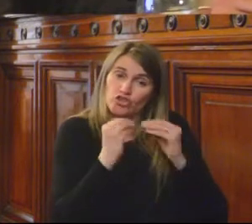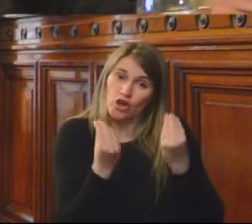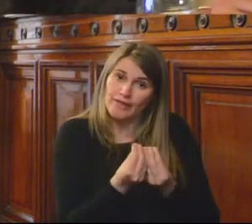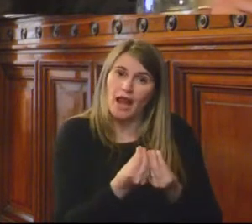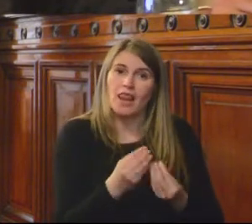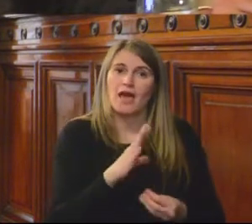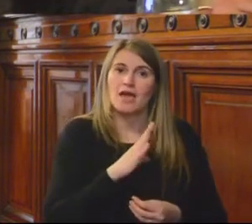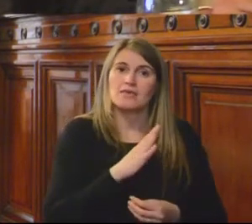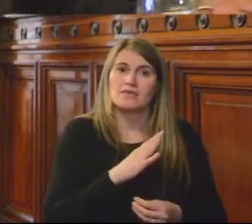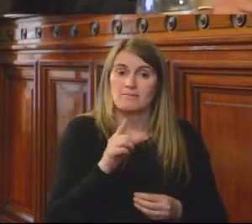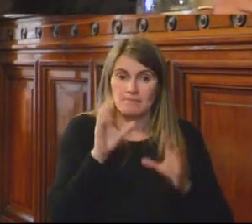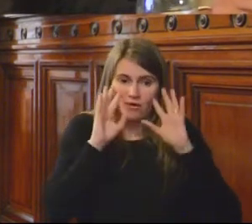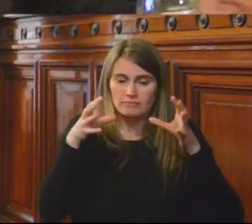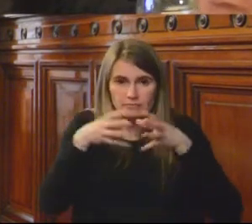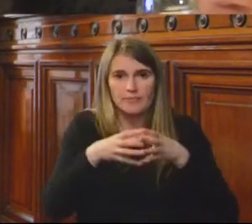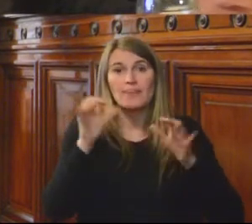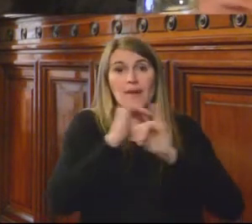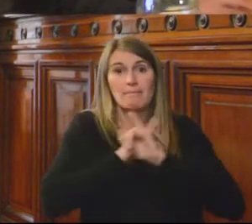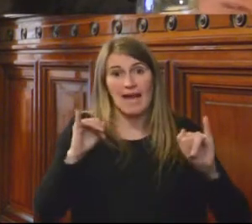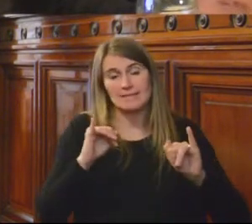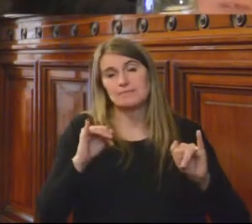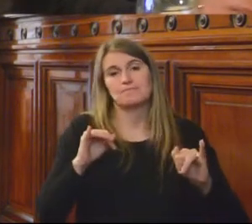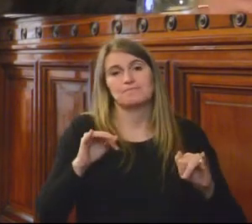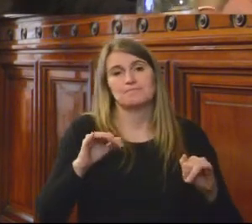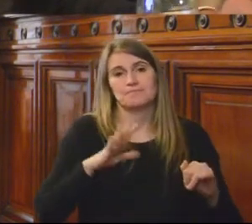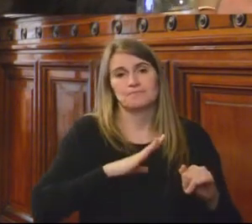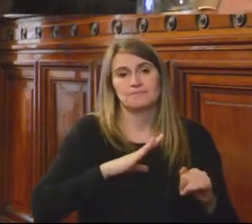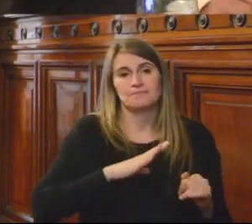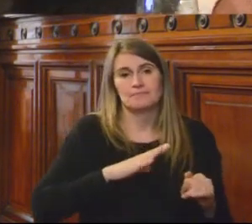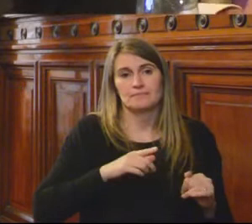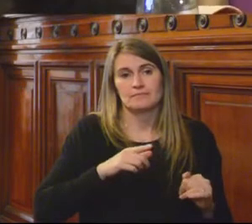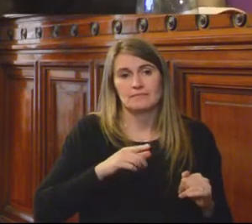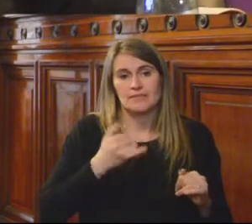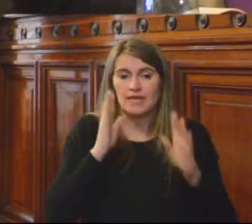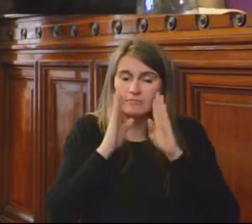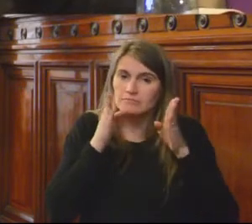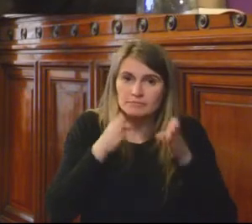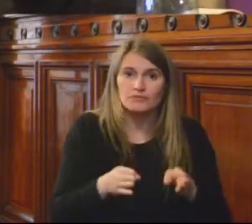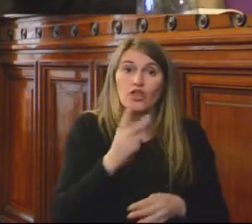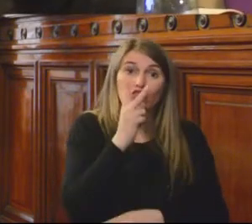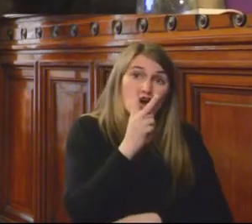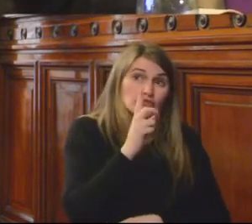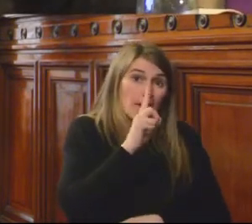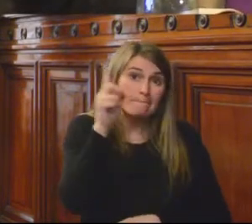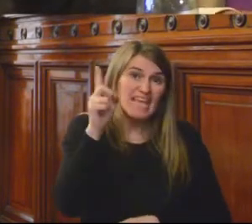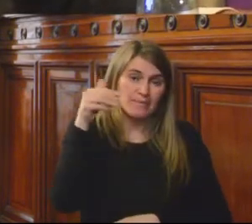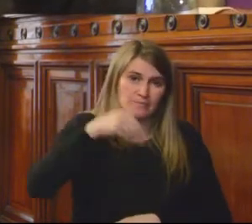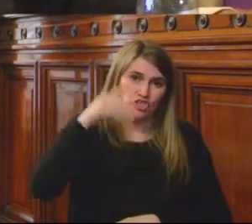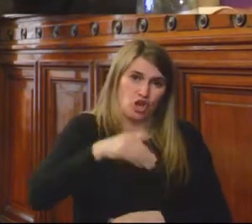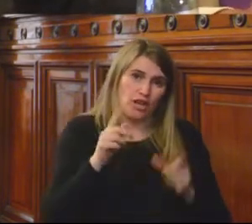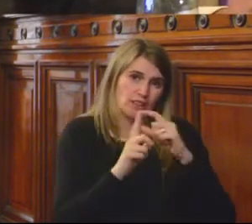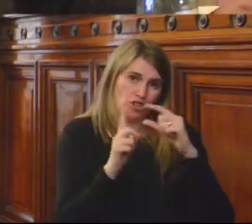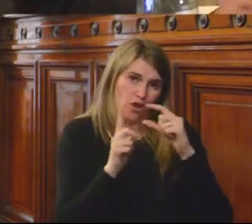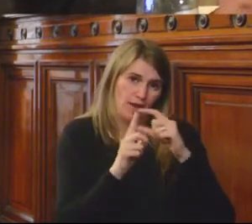a los cuadrantes de paz, que como ya les decía, es ese territorio que hemos georreferenciado para el delito, casi 2.000 millones de dólares para el desarrollo de la